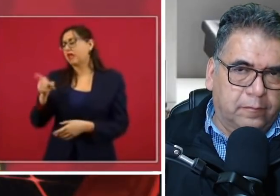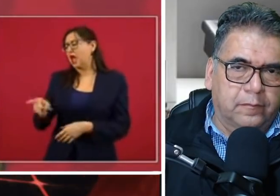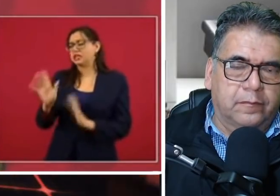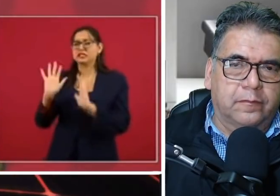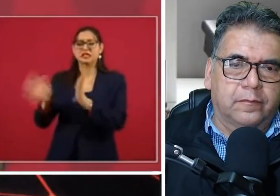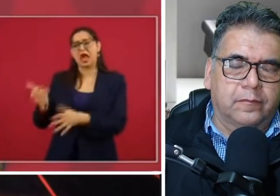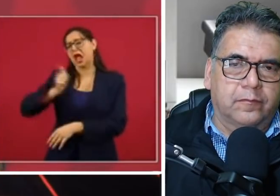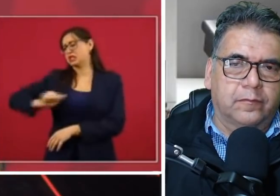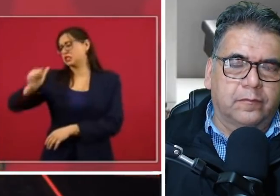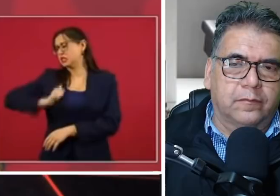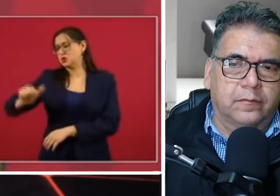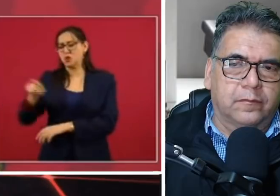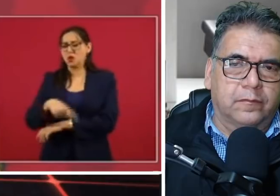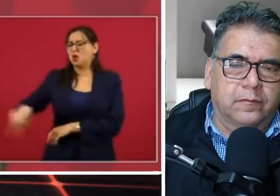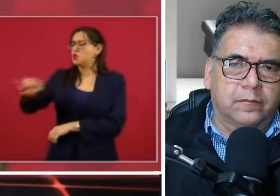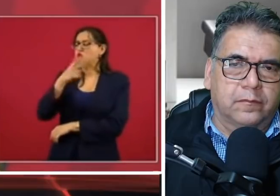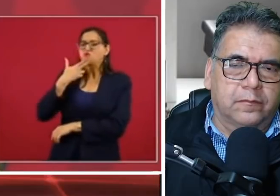obsoletas,